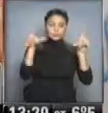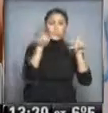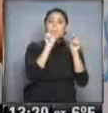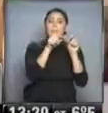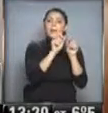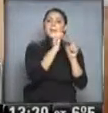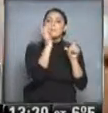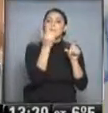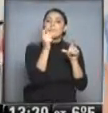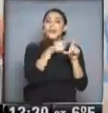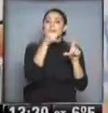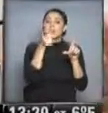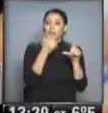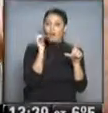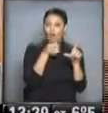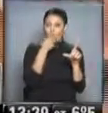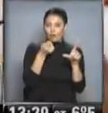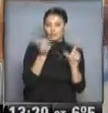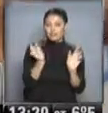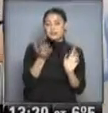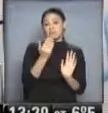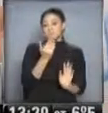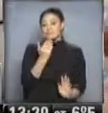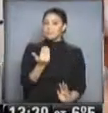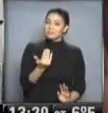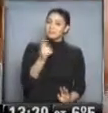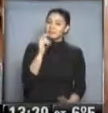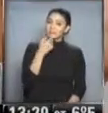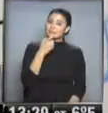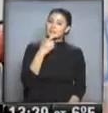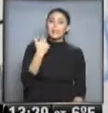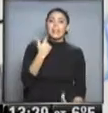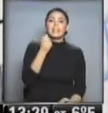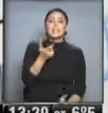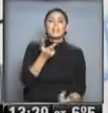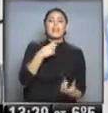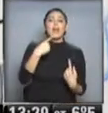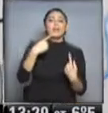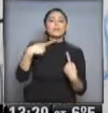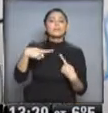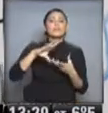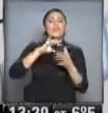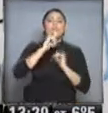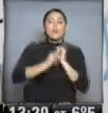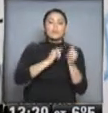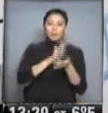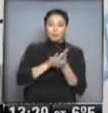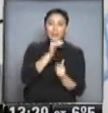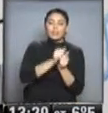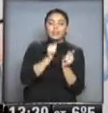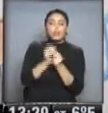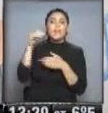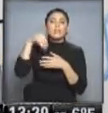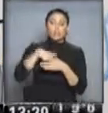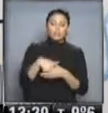portal, te diría simpático, que da una serie de elementos sobre la historia del